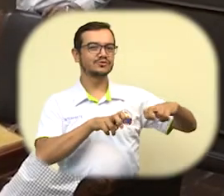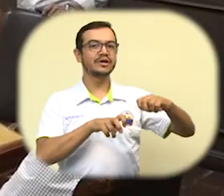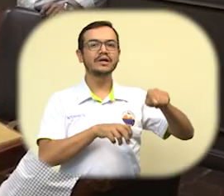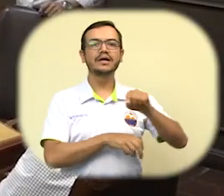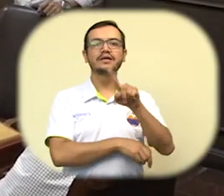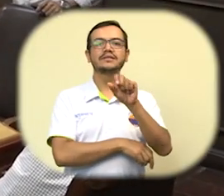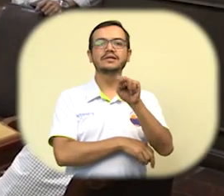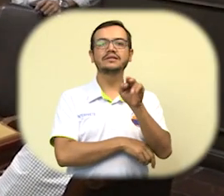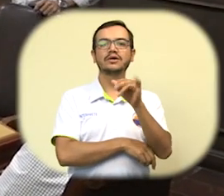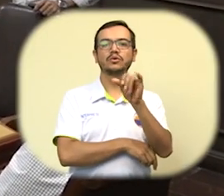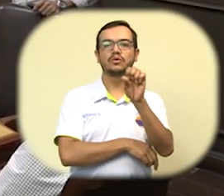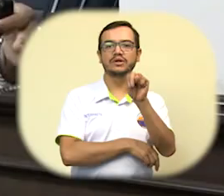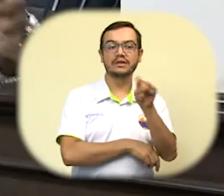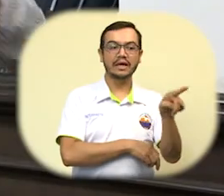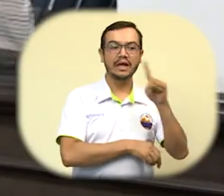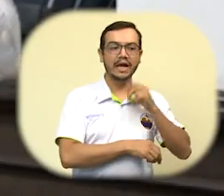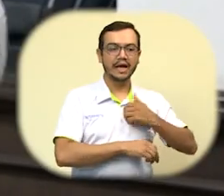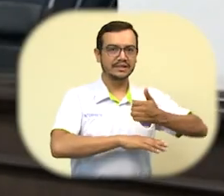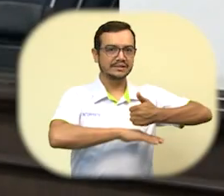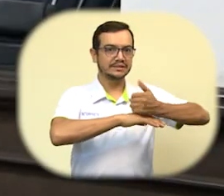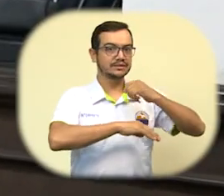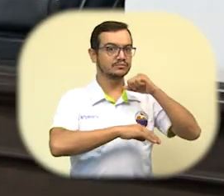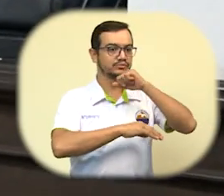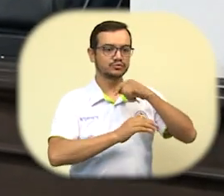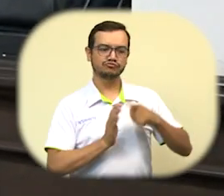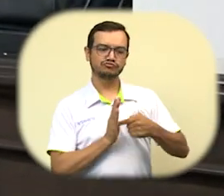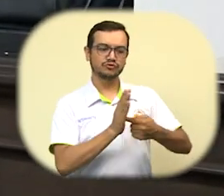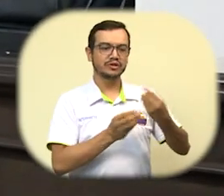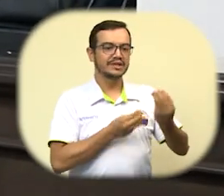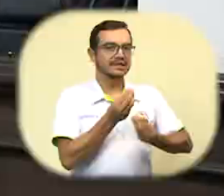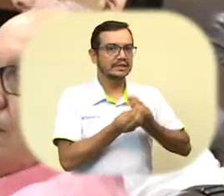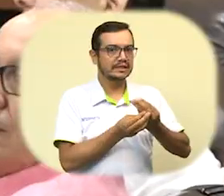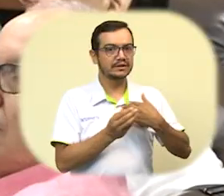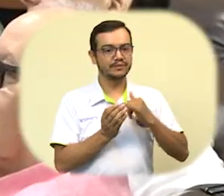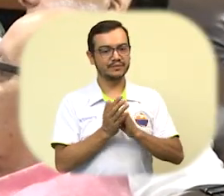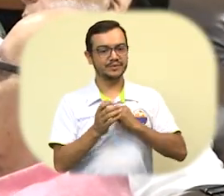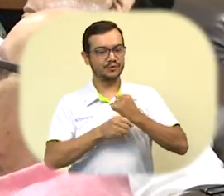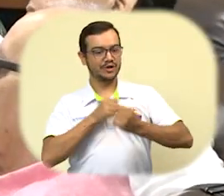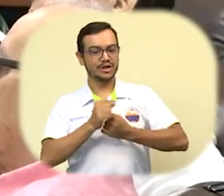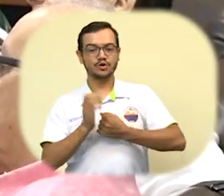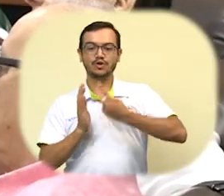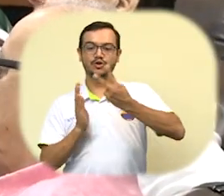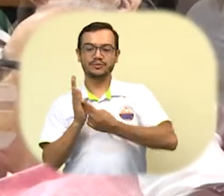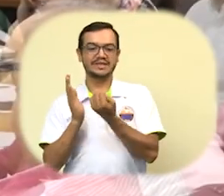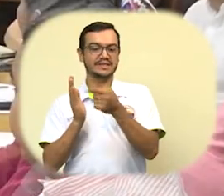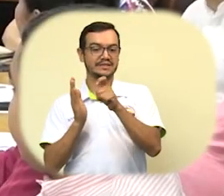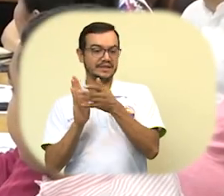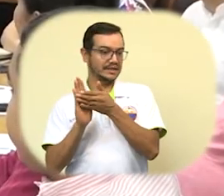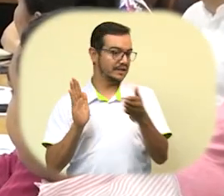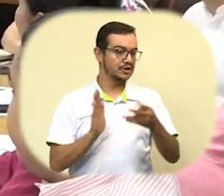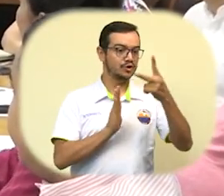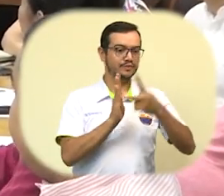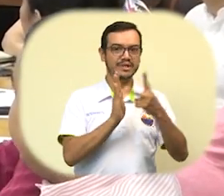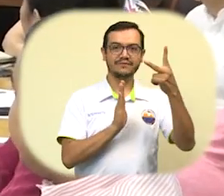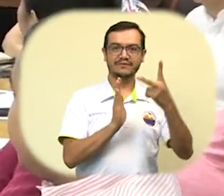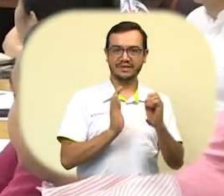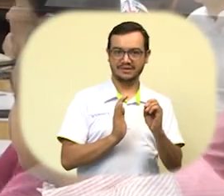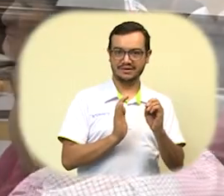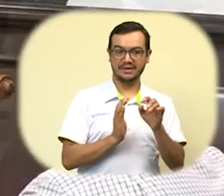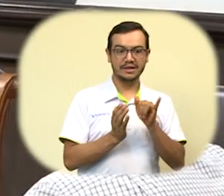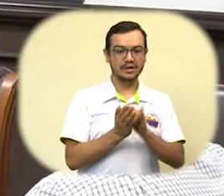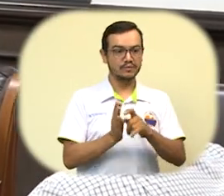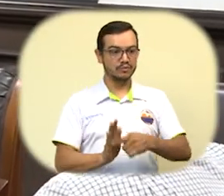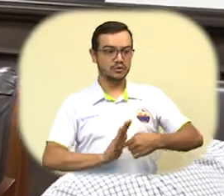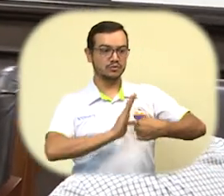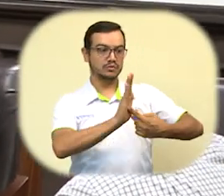el rector Pablo Vera Salazar presentó los avances de la gestión 2016-2020 y donde el Pleno de Consejeros respaldó la creación